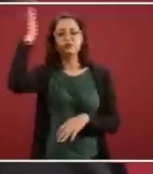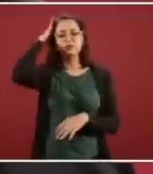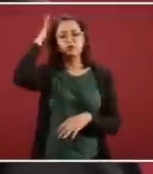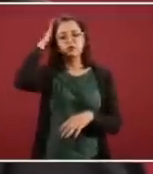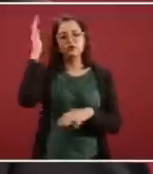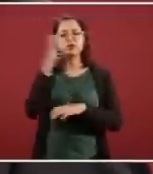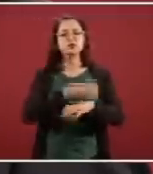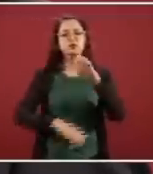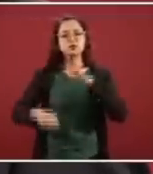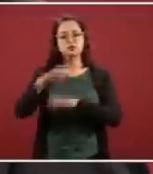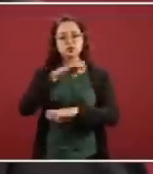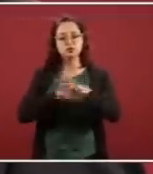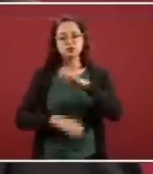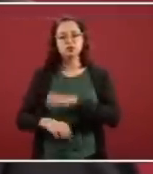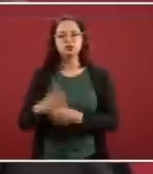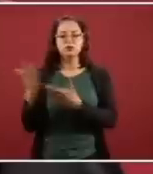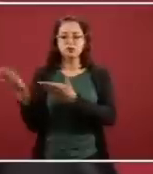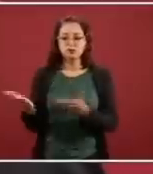empresarial,